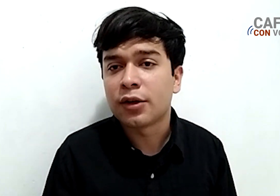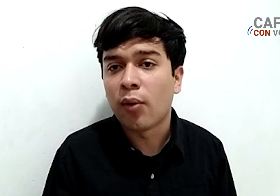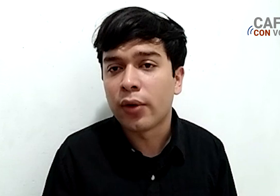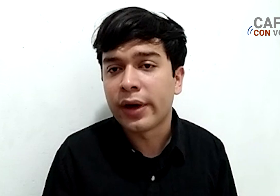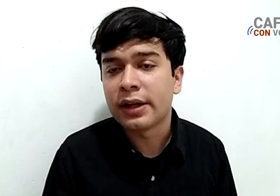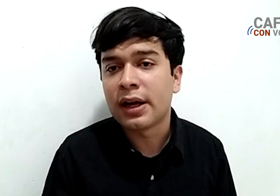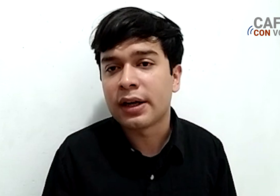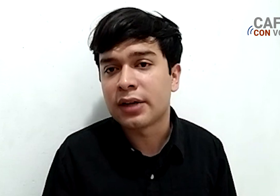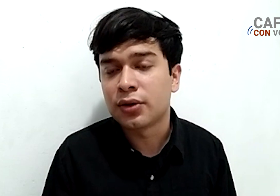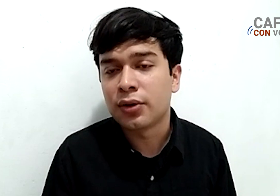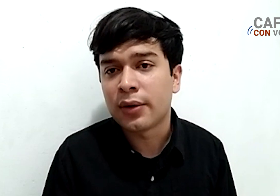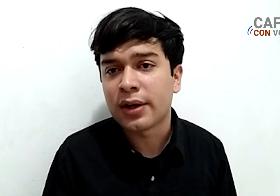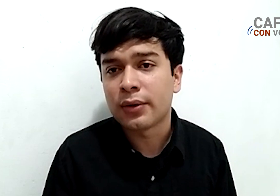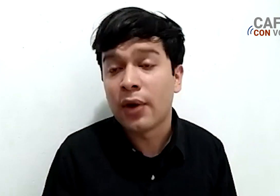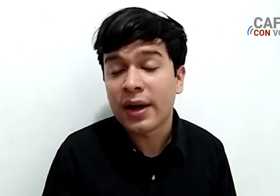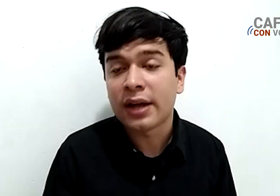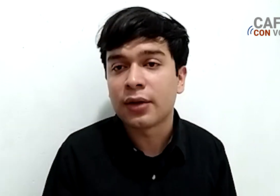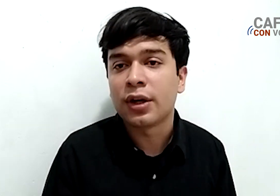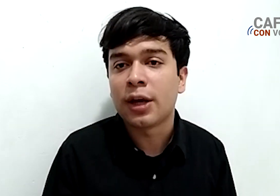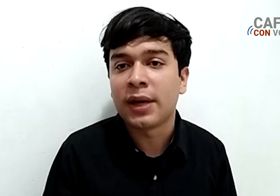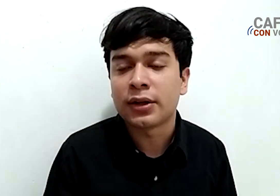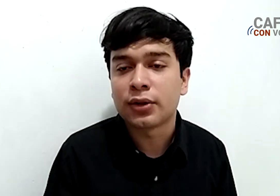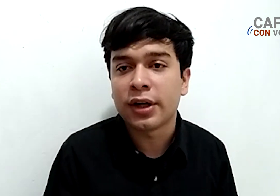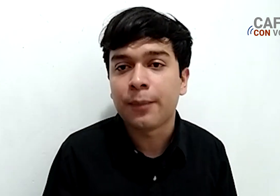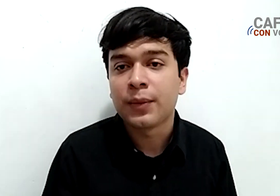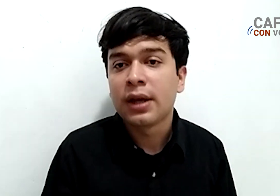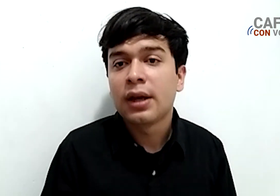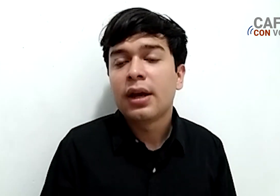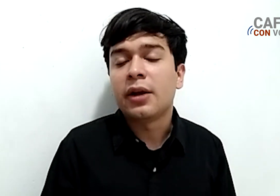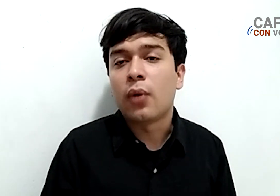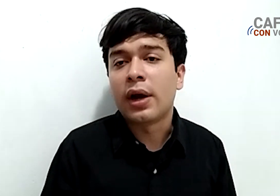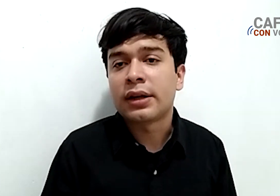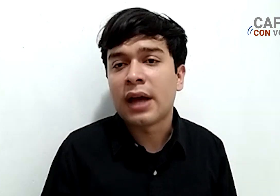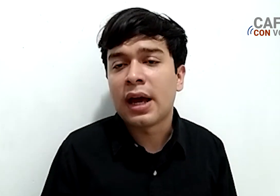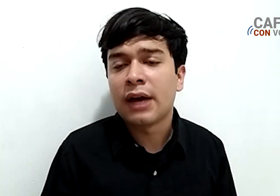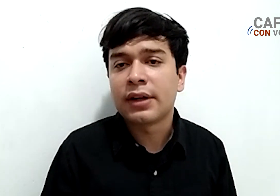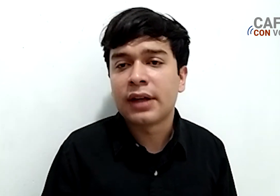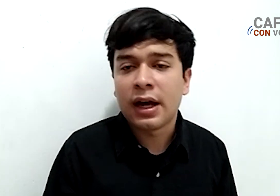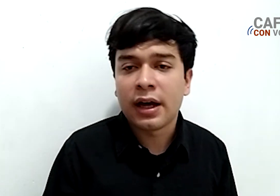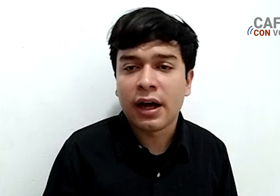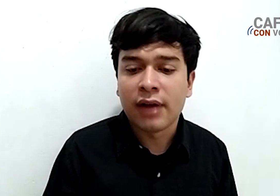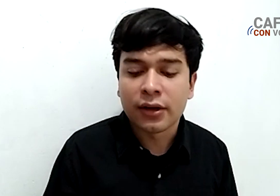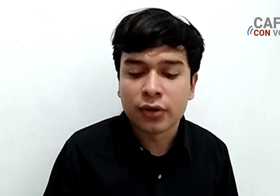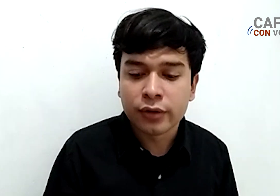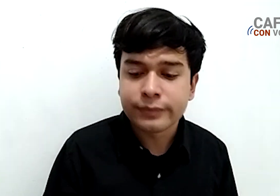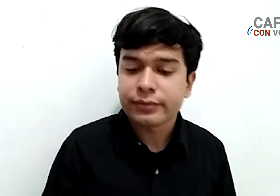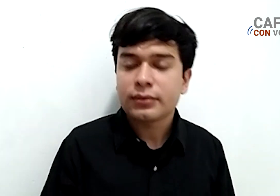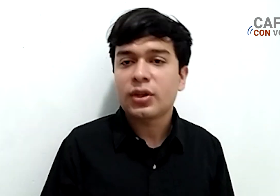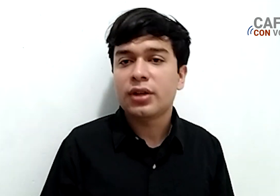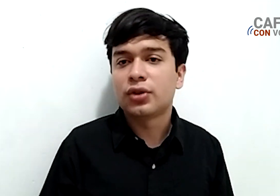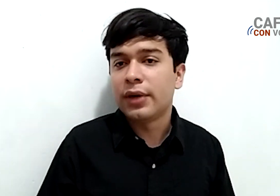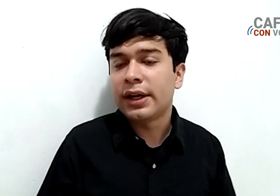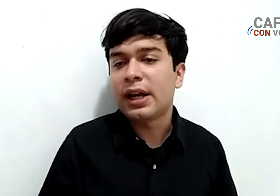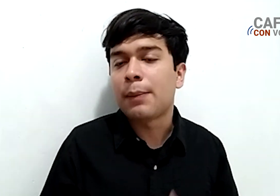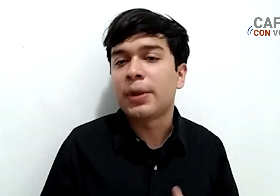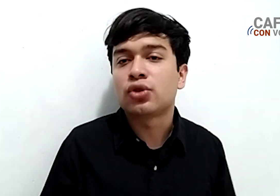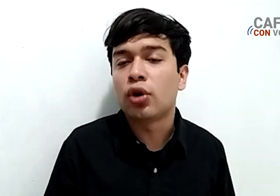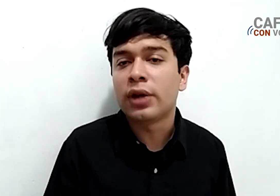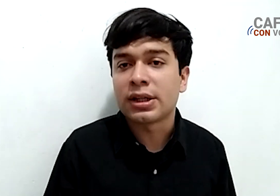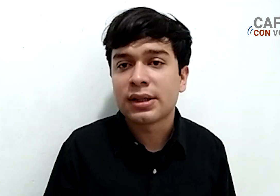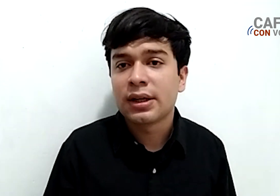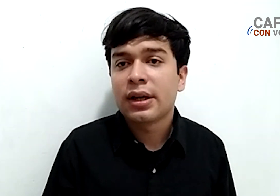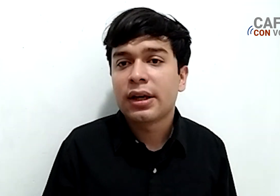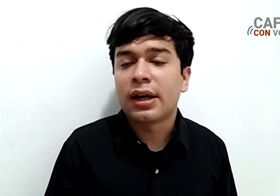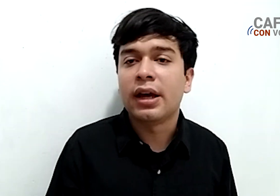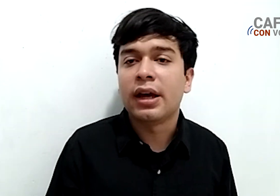migrante como lo es el de la creación de una nueva categoría migratoria el cual está verdad hablando sobre que las